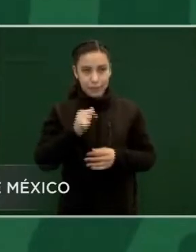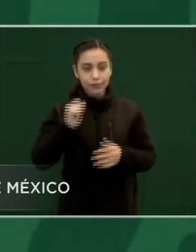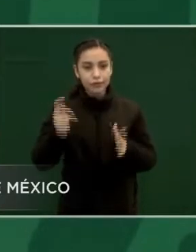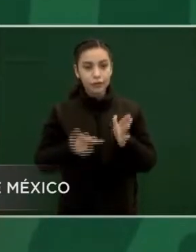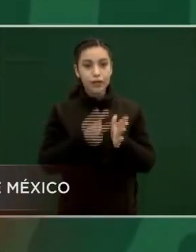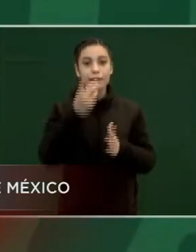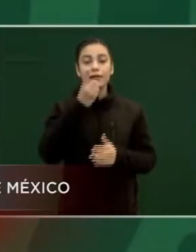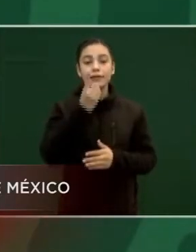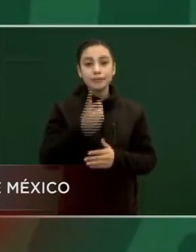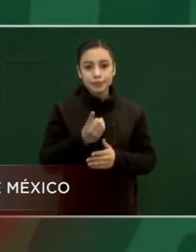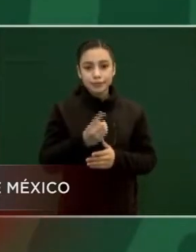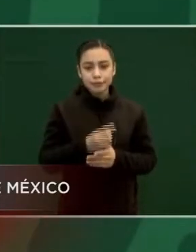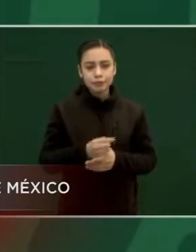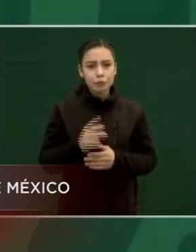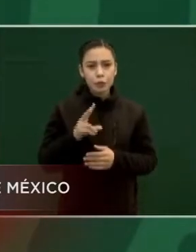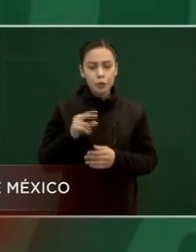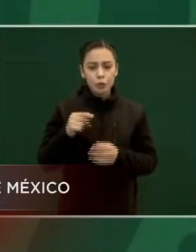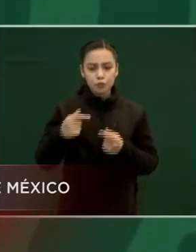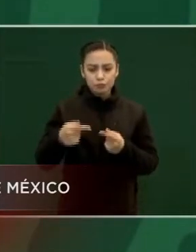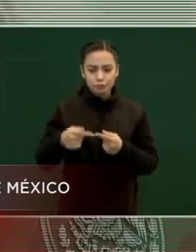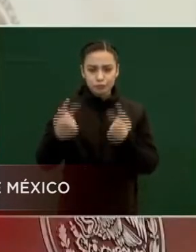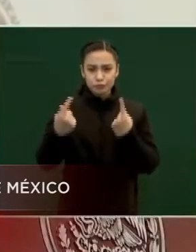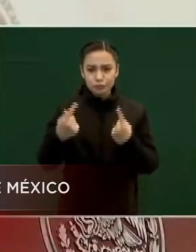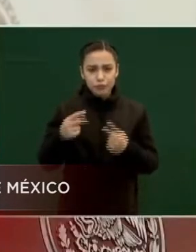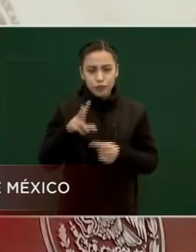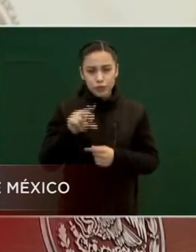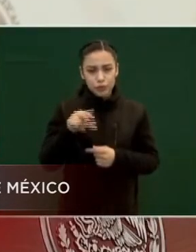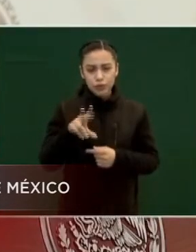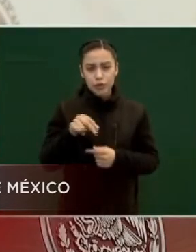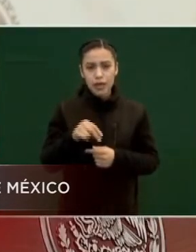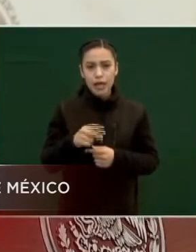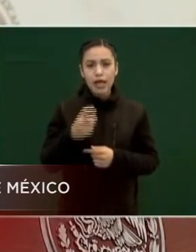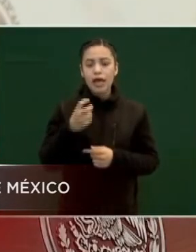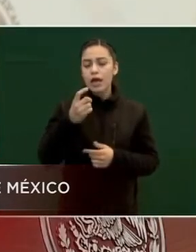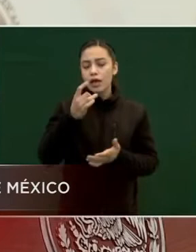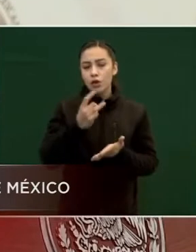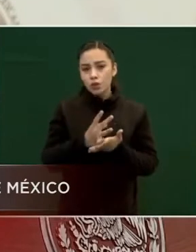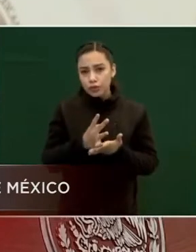es un señalamiento